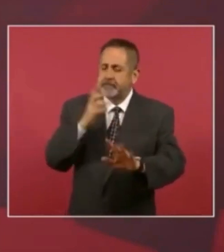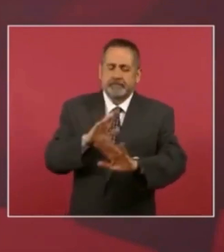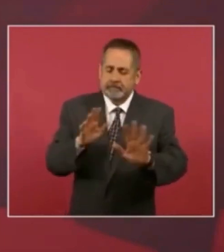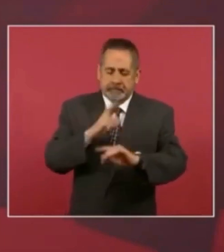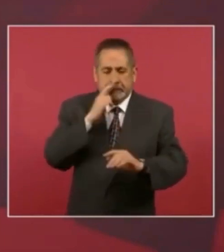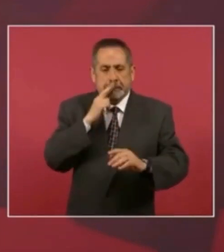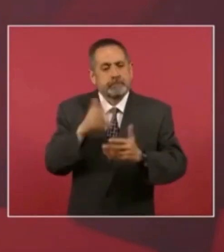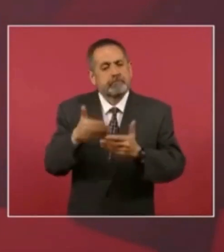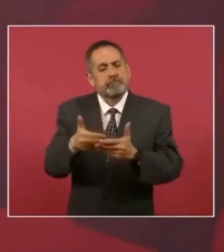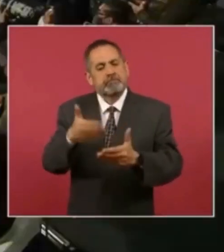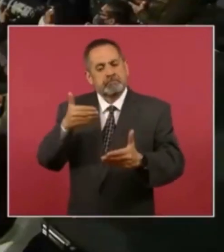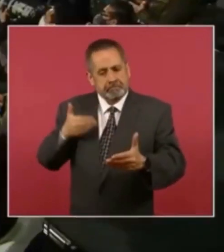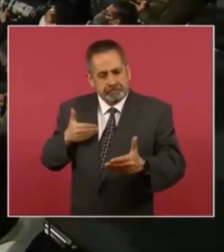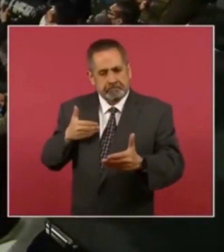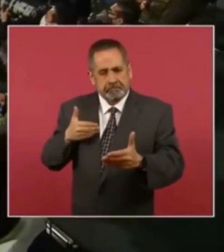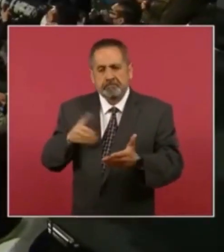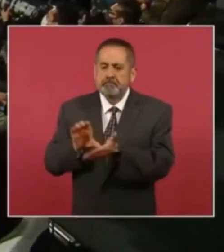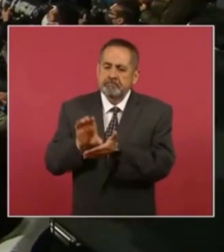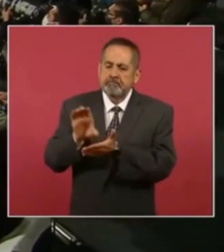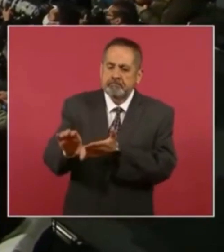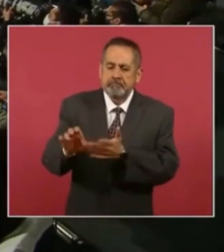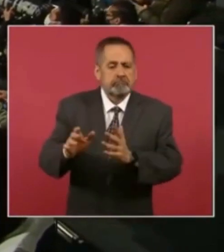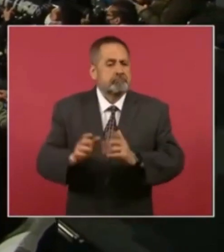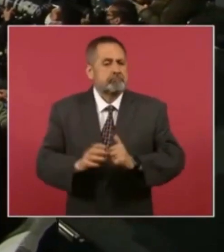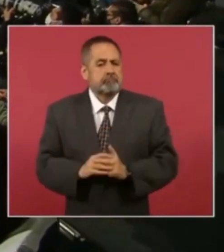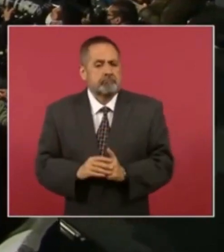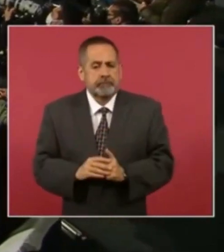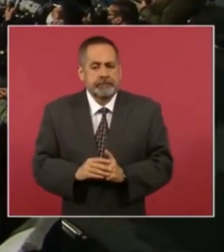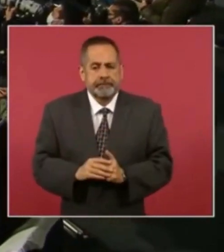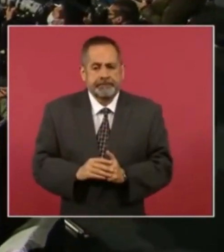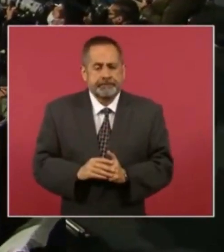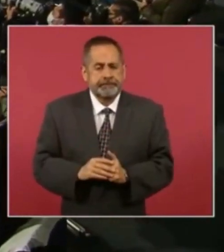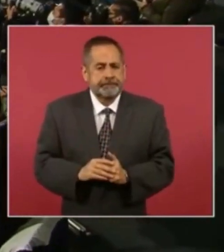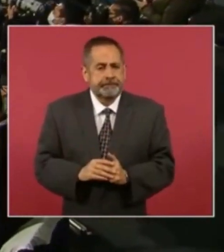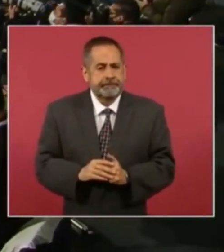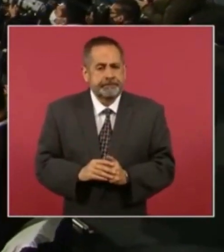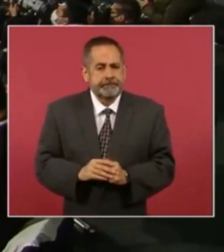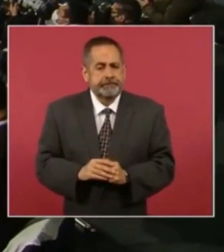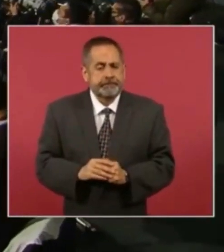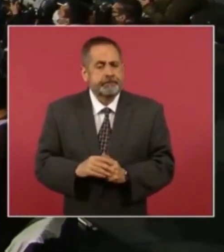siempre en vez de entregar